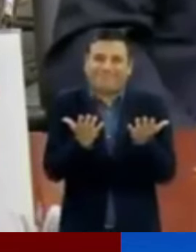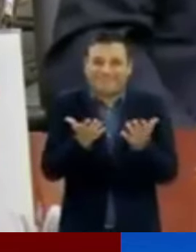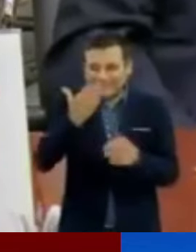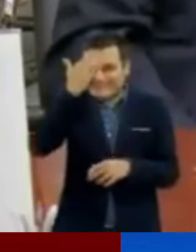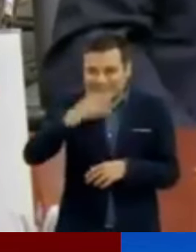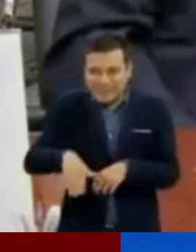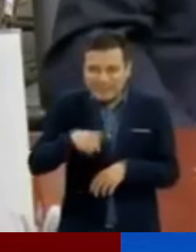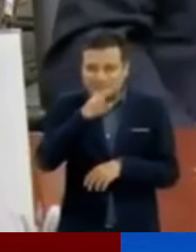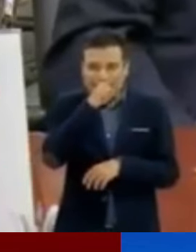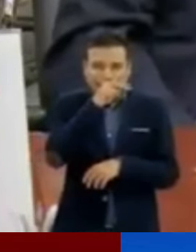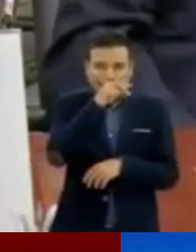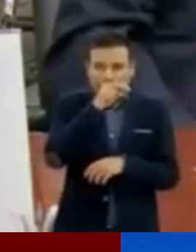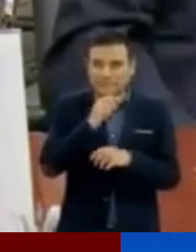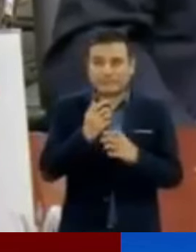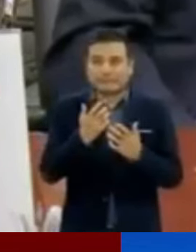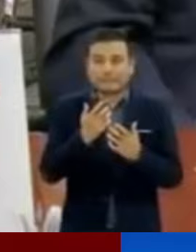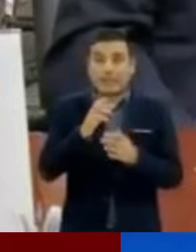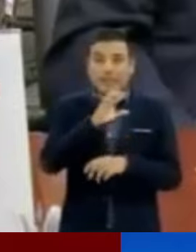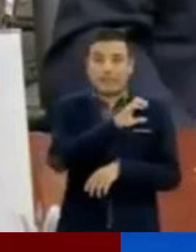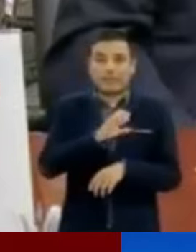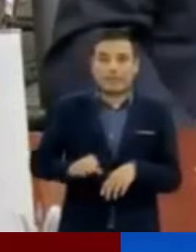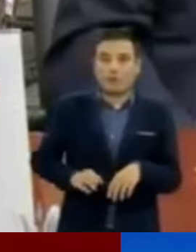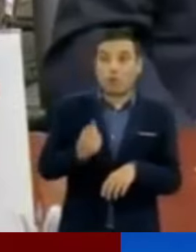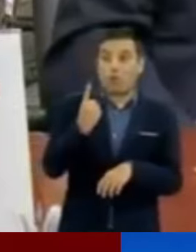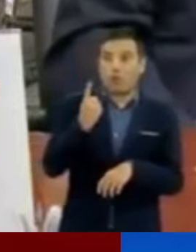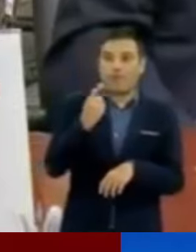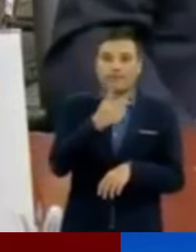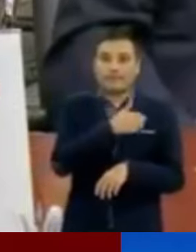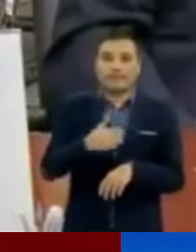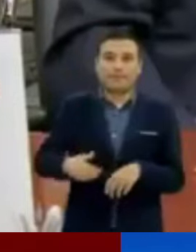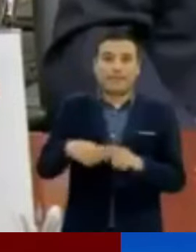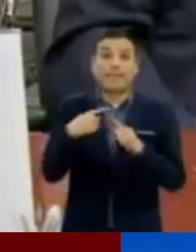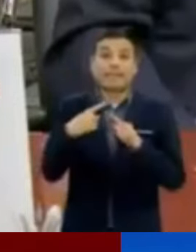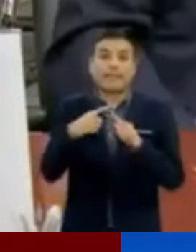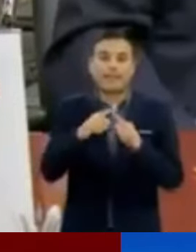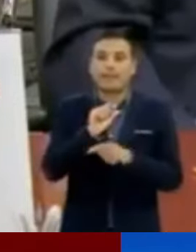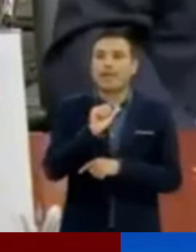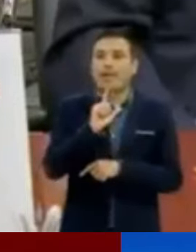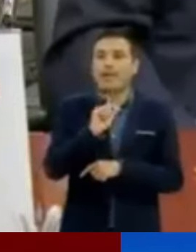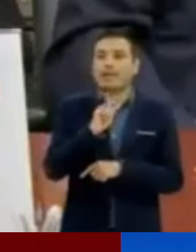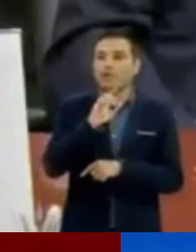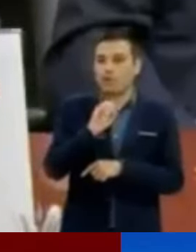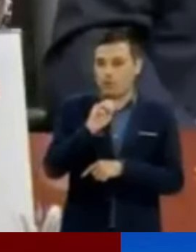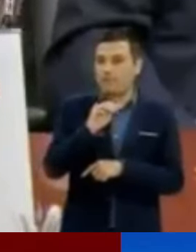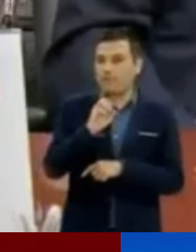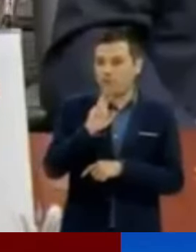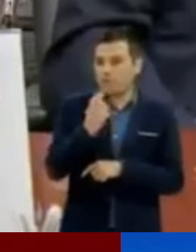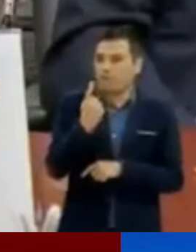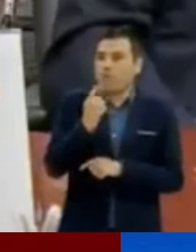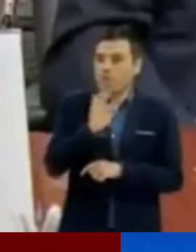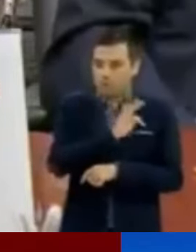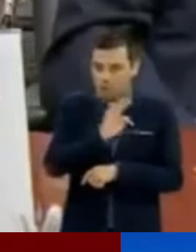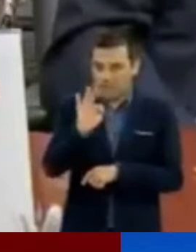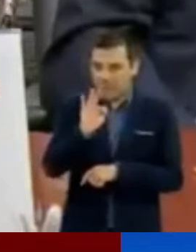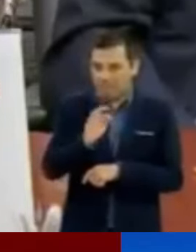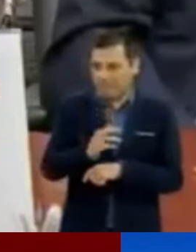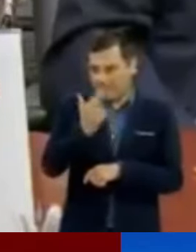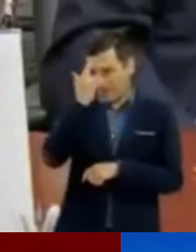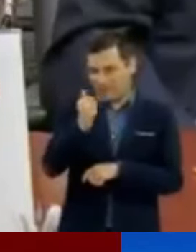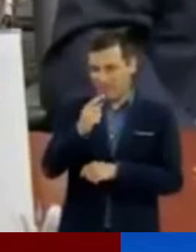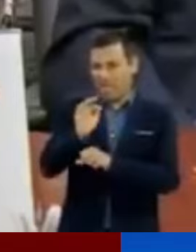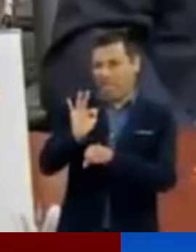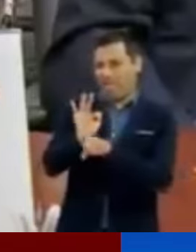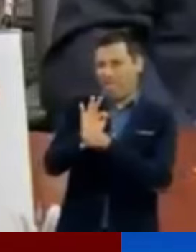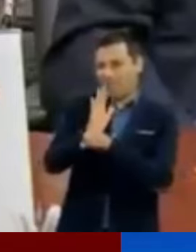están preocupados porque saben que su único candidato a la presidencia por parte del PRI puede ser Alito Moreno, de hecho ya lo dijo. Pero no defiendan lo